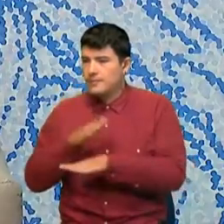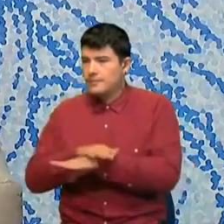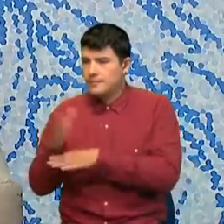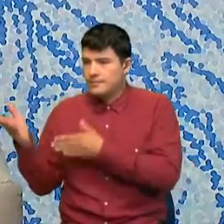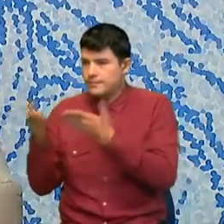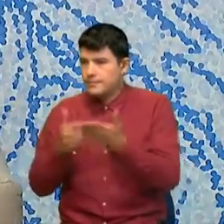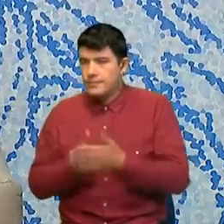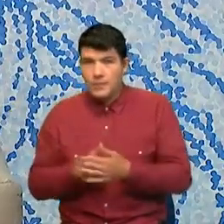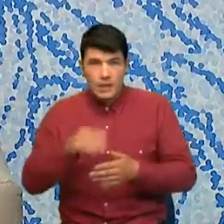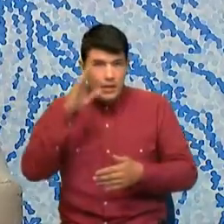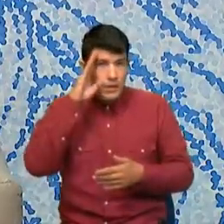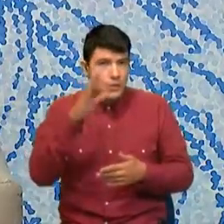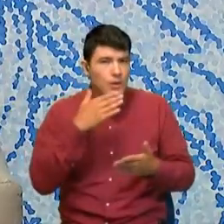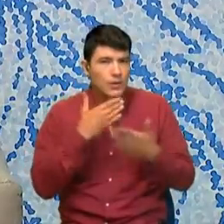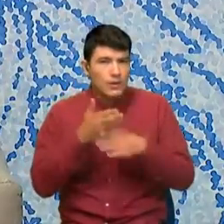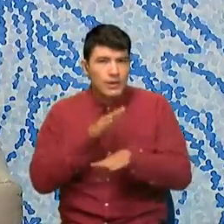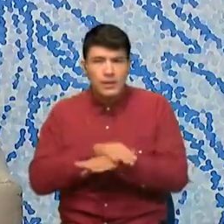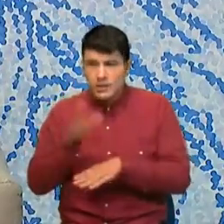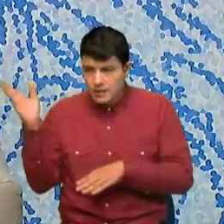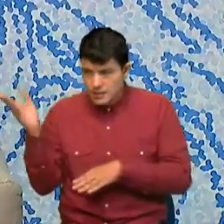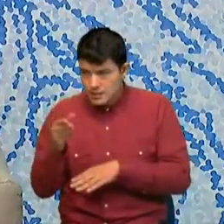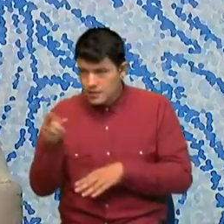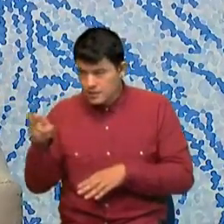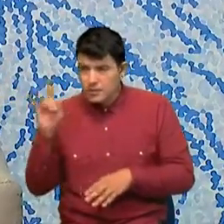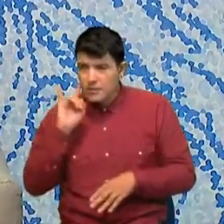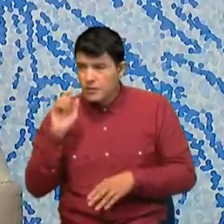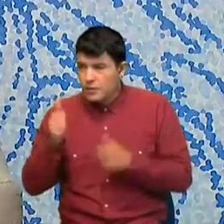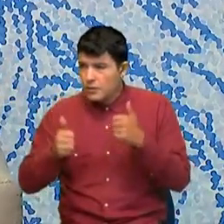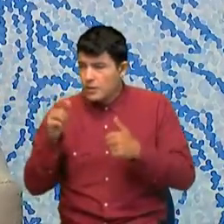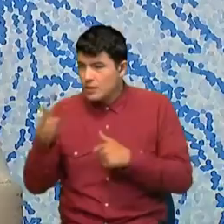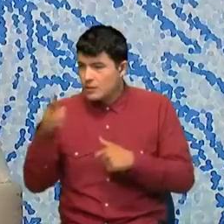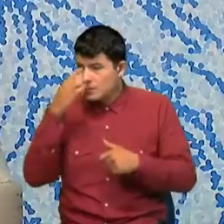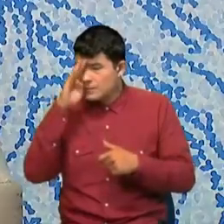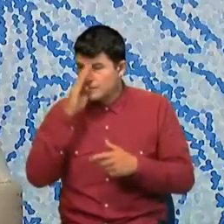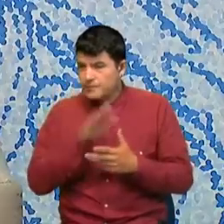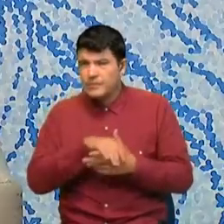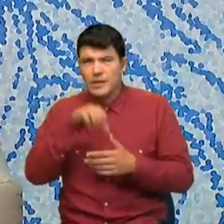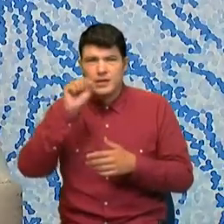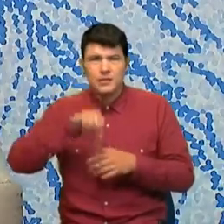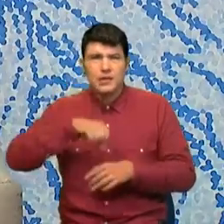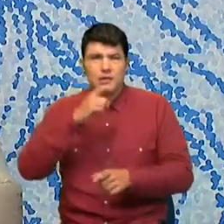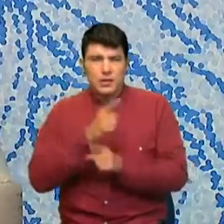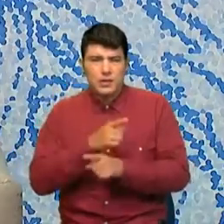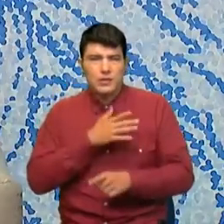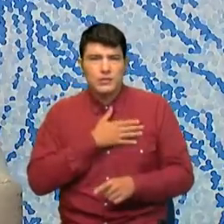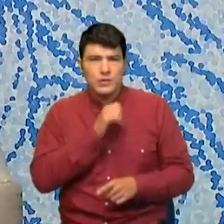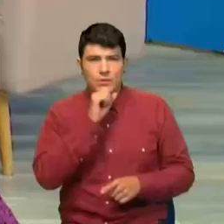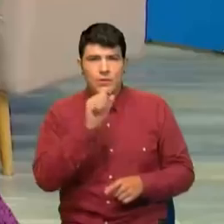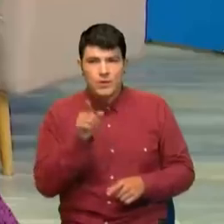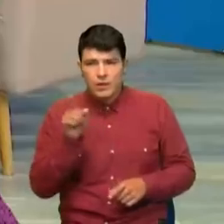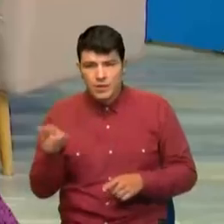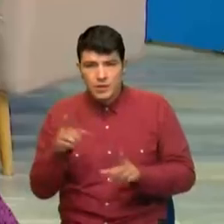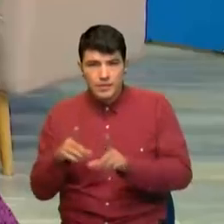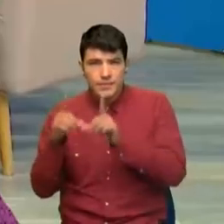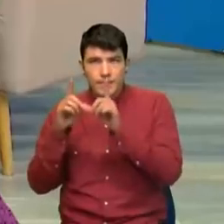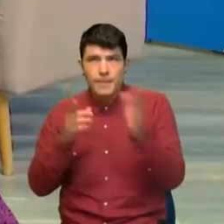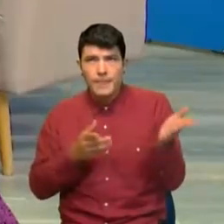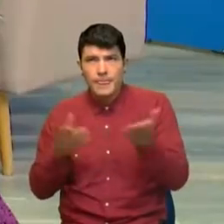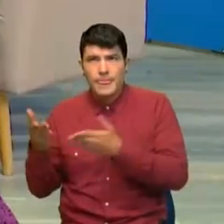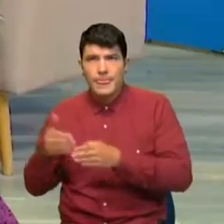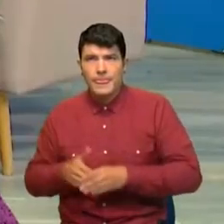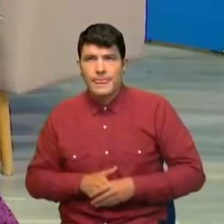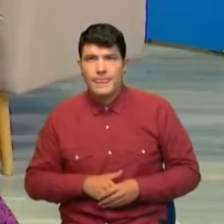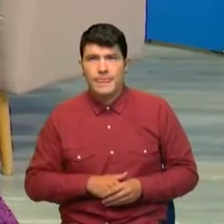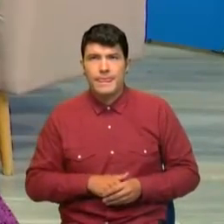¿Aló? Doña Claudia, sí señora, la oímos, ¿cuál es su inquietud? Sí, es para hacerle una pregunta al doctor.